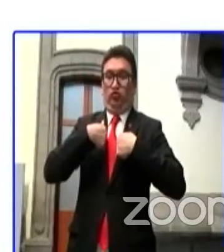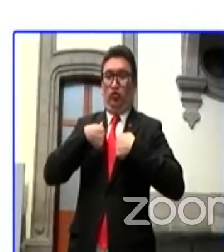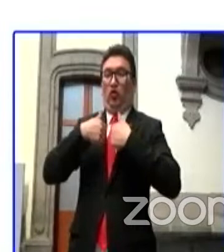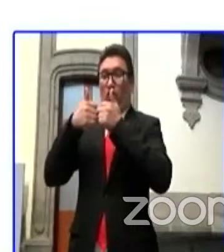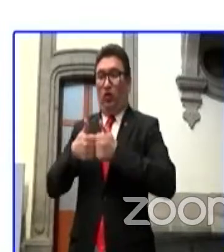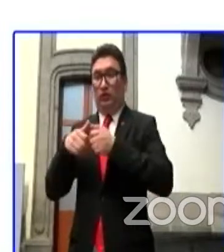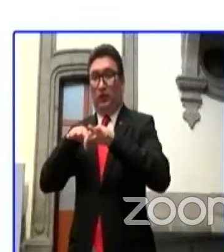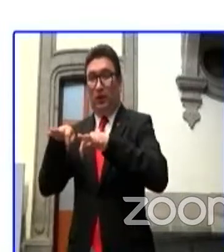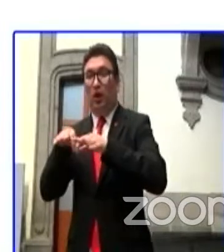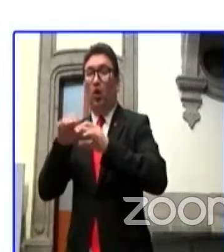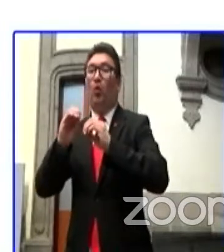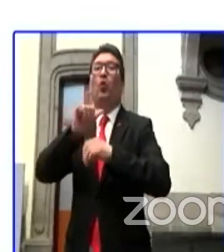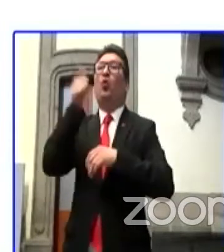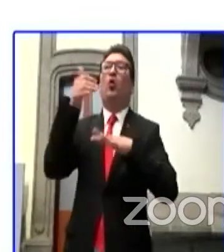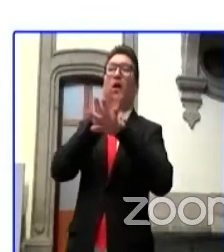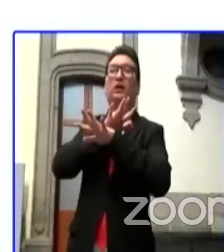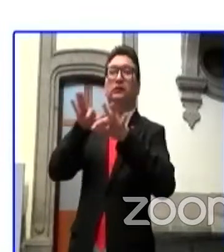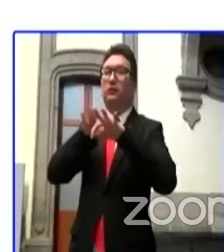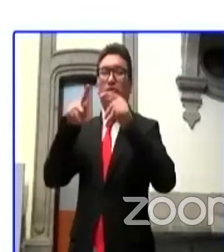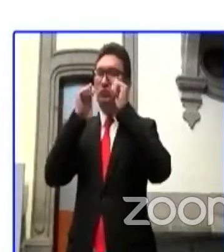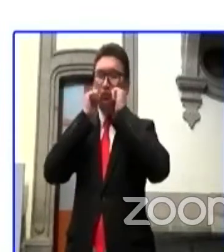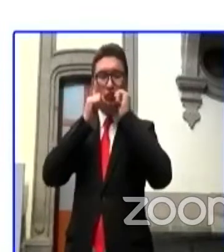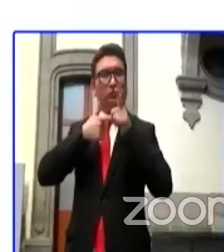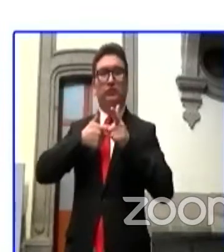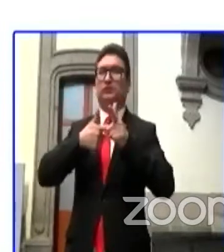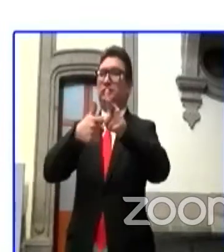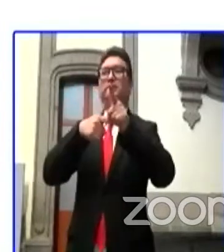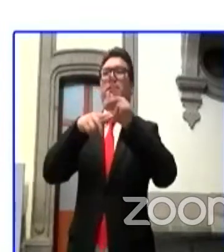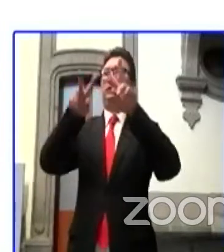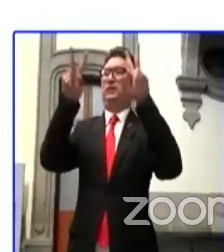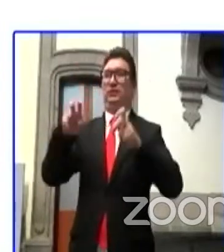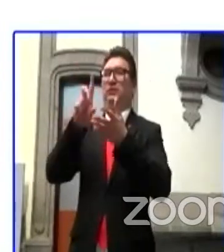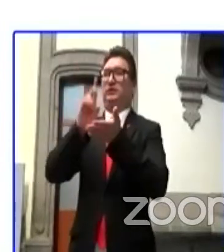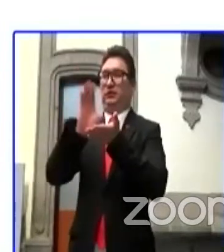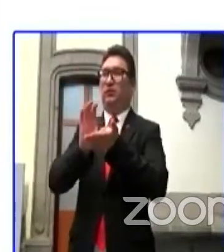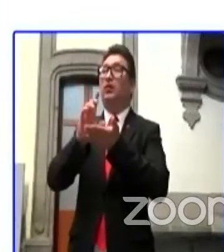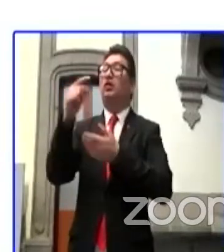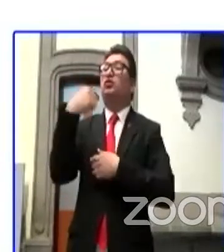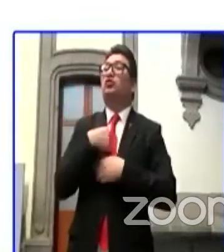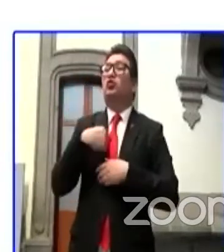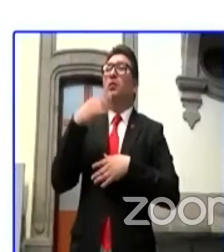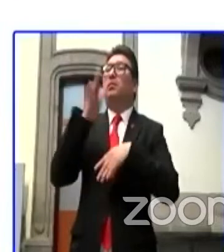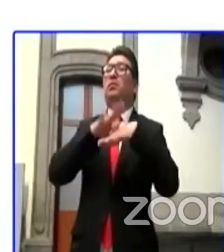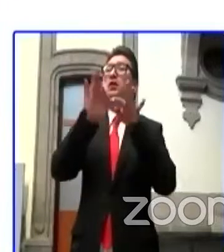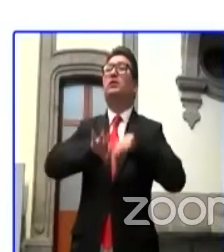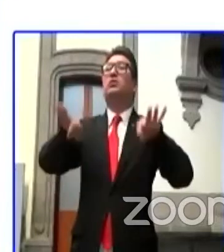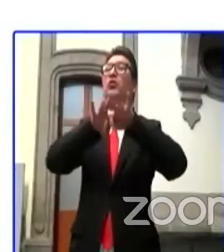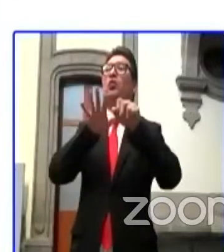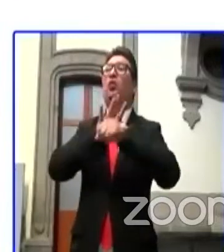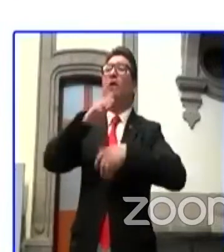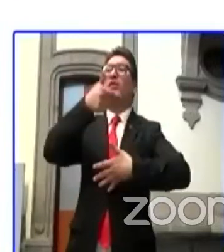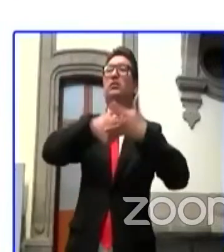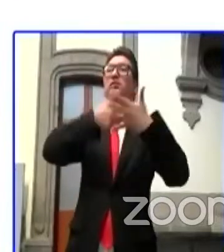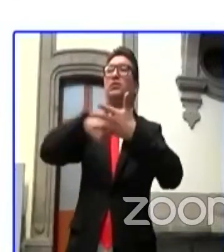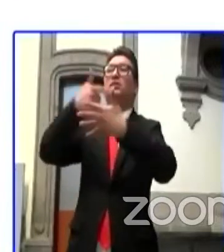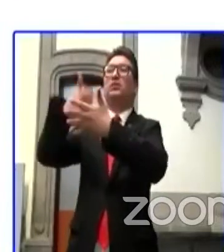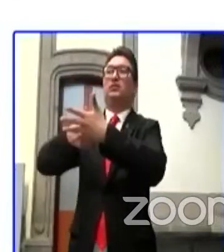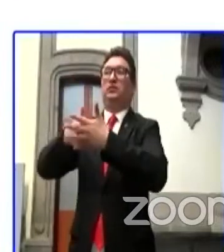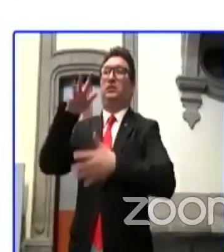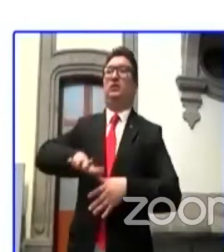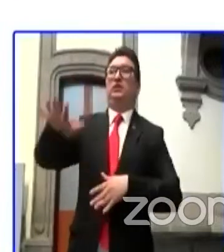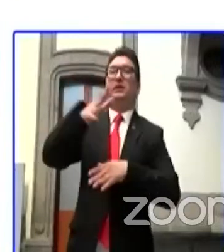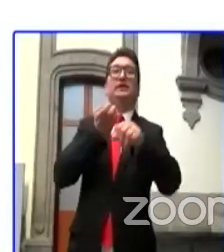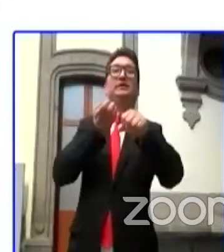este tema. Y bueno, creo que lo más importante durante mi gestión es el registro, por lo menos en el Estado de